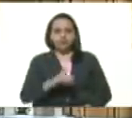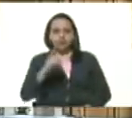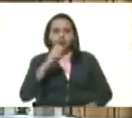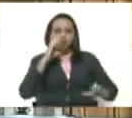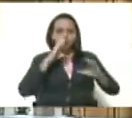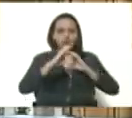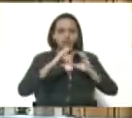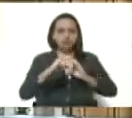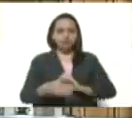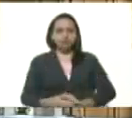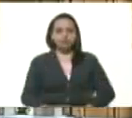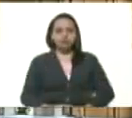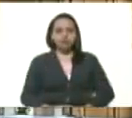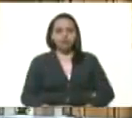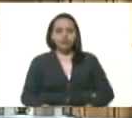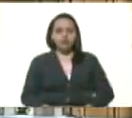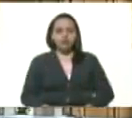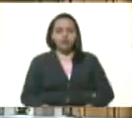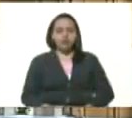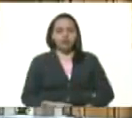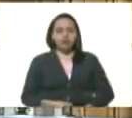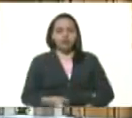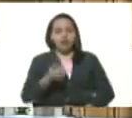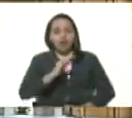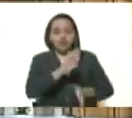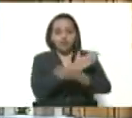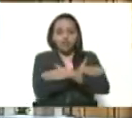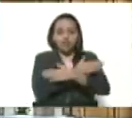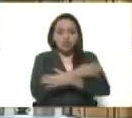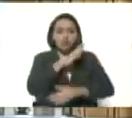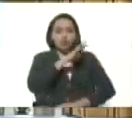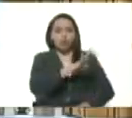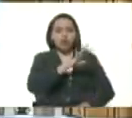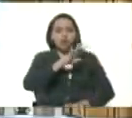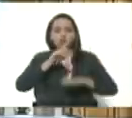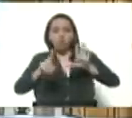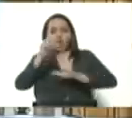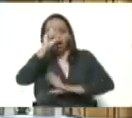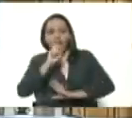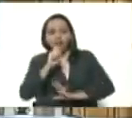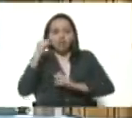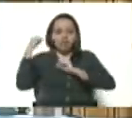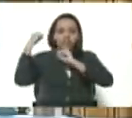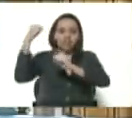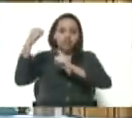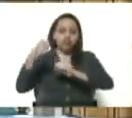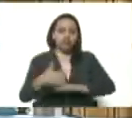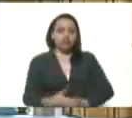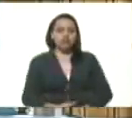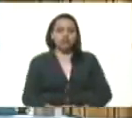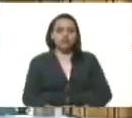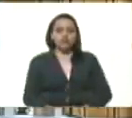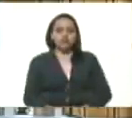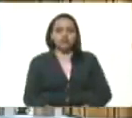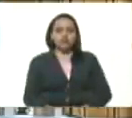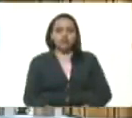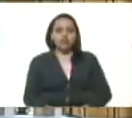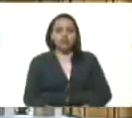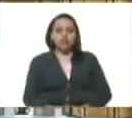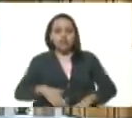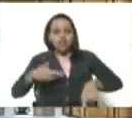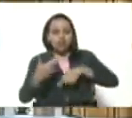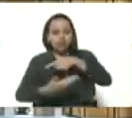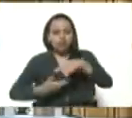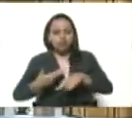comunicado, al pueblo de Nicaragua. 41 años de la victoria de la